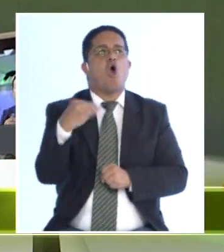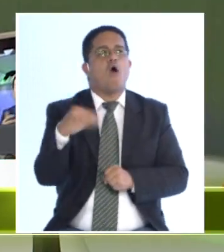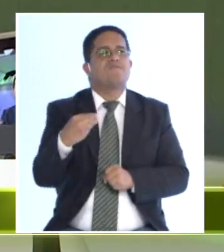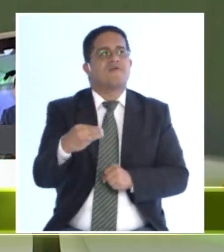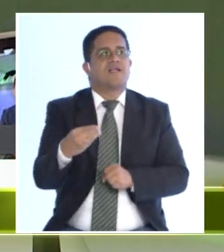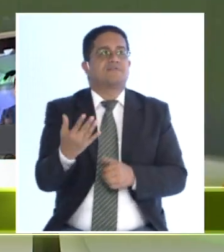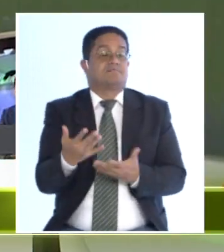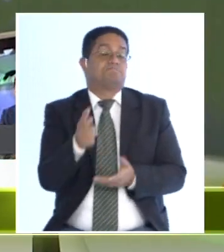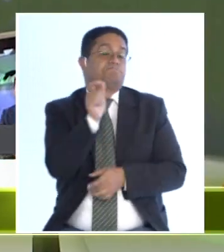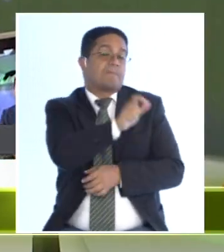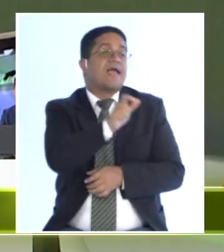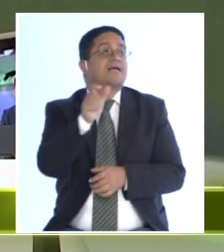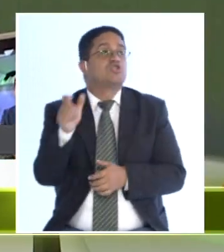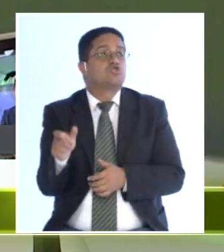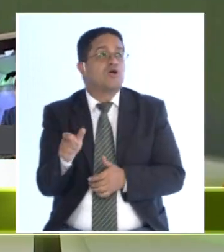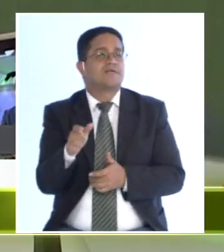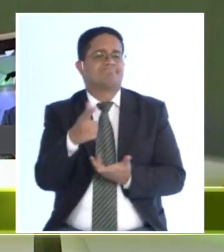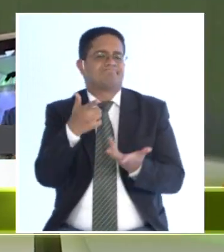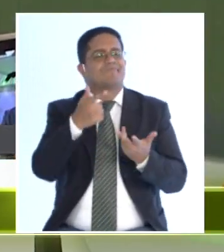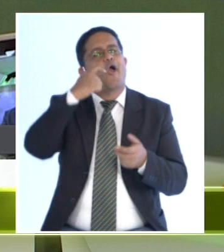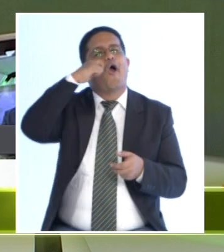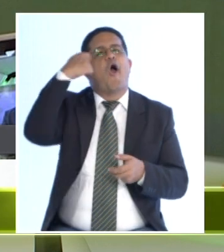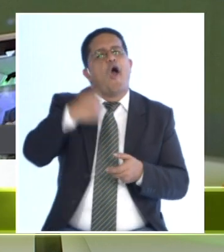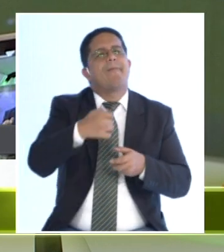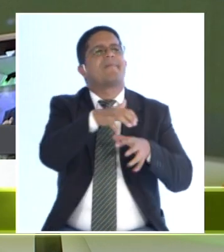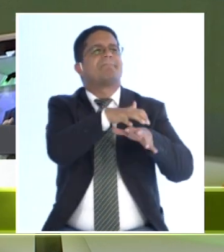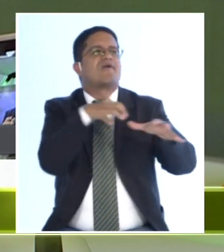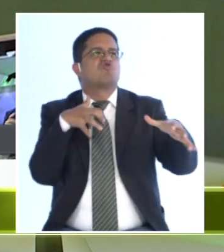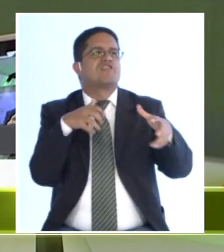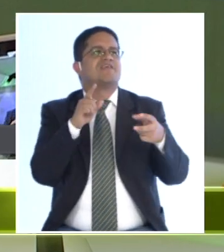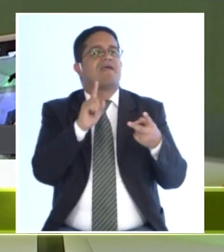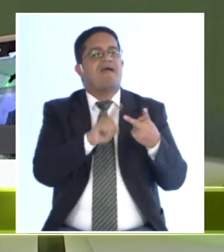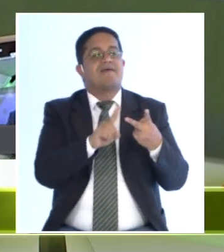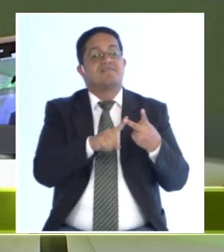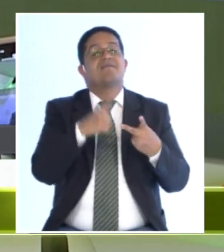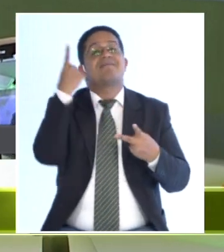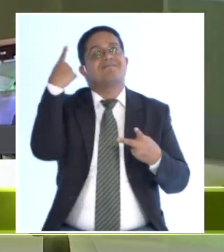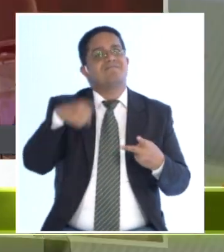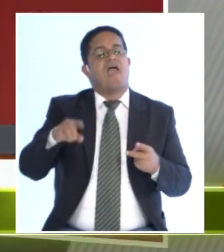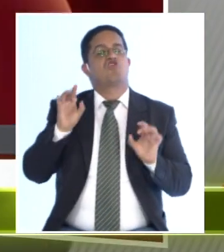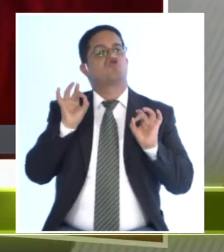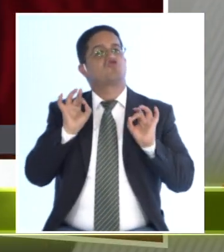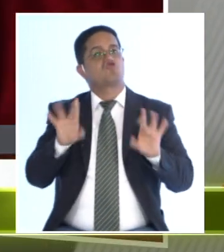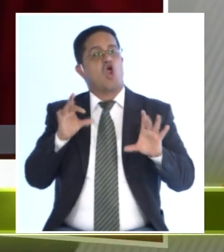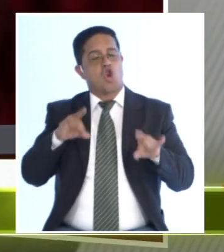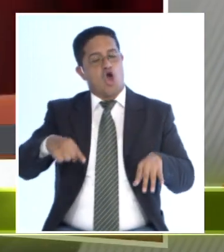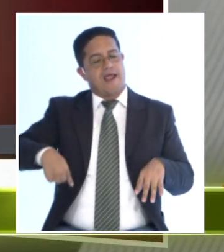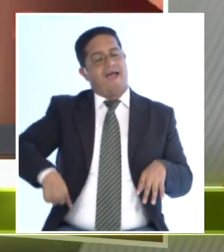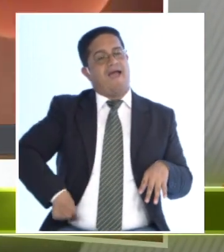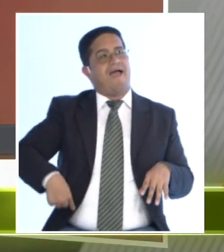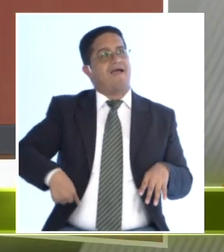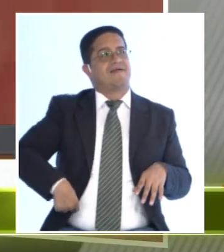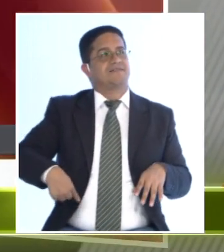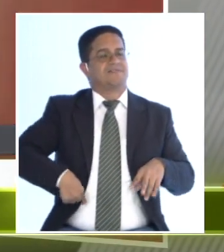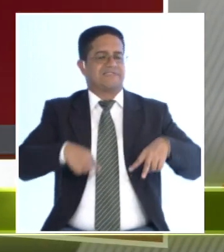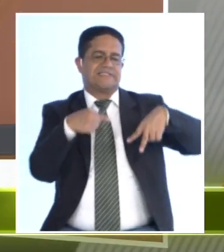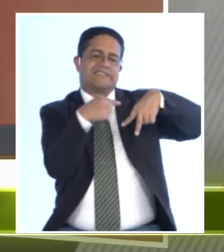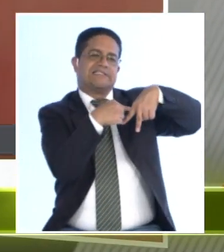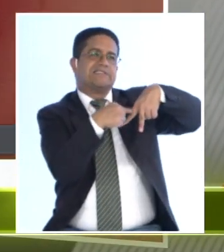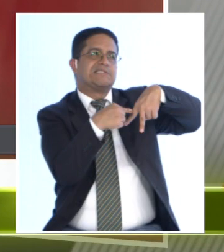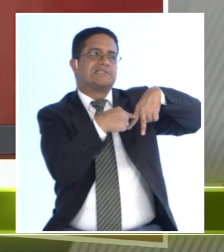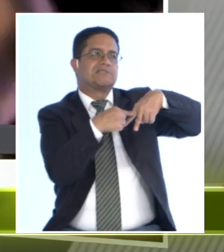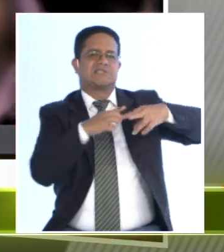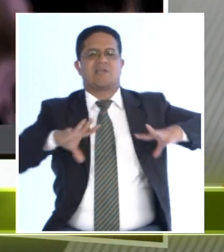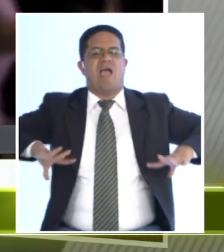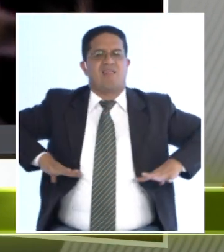que frecuentemente son hombres y son pacientes que tienen dolor a nivel de la ingle. Hay que recordar que el dolor de cadera es a nivel